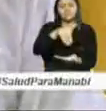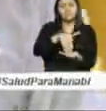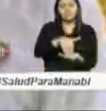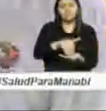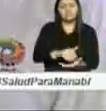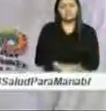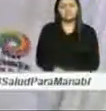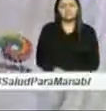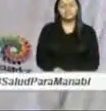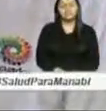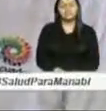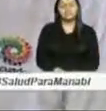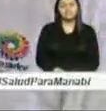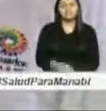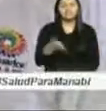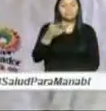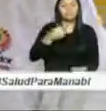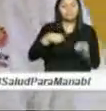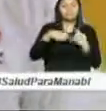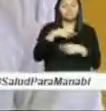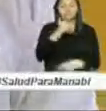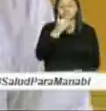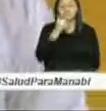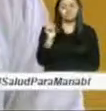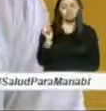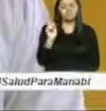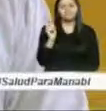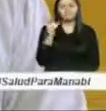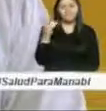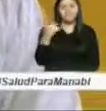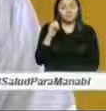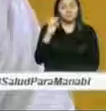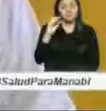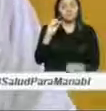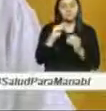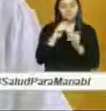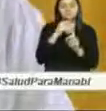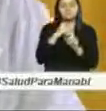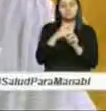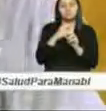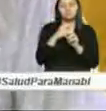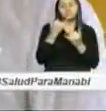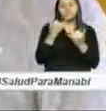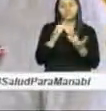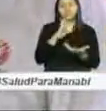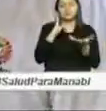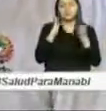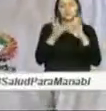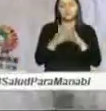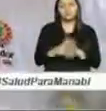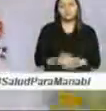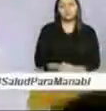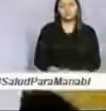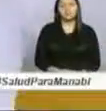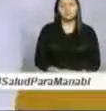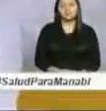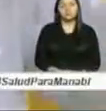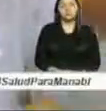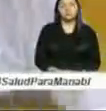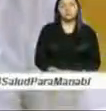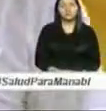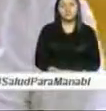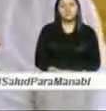ni nadie. El pasado, nunca más. A seguir sembrando nuestra patria con espíritu revolucionario,